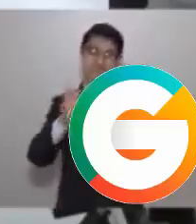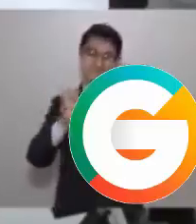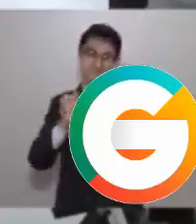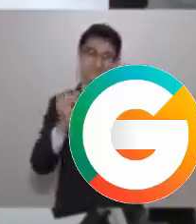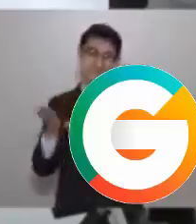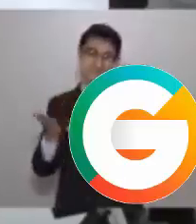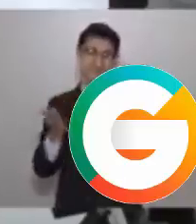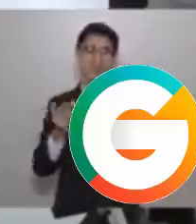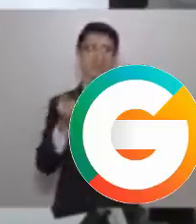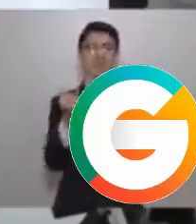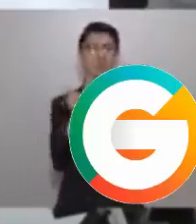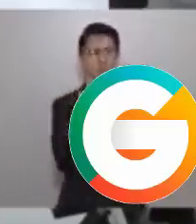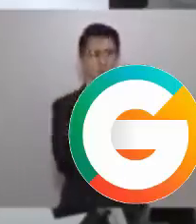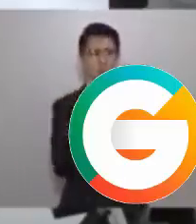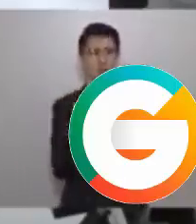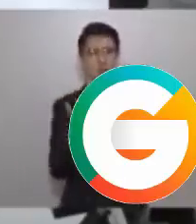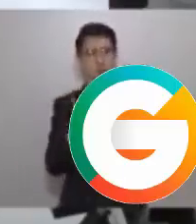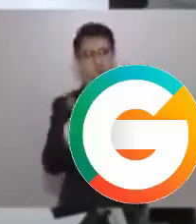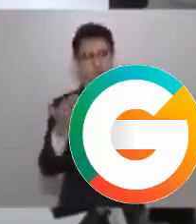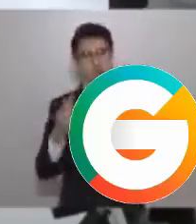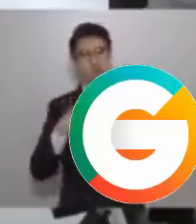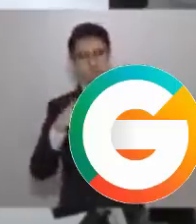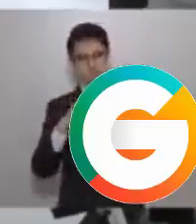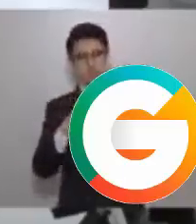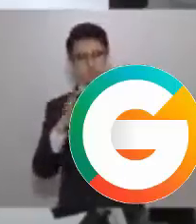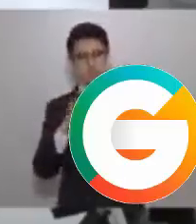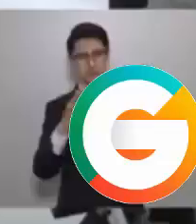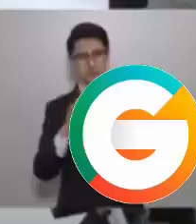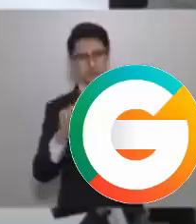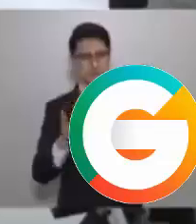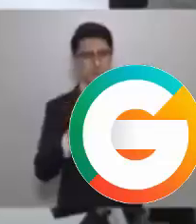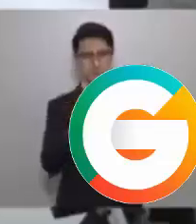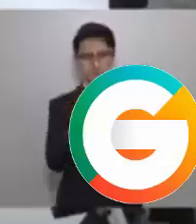respecto del fallecido de apellido Orozco Gil.